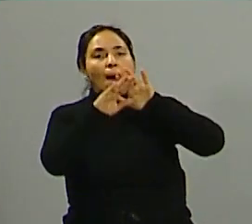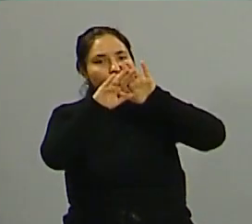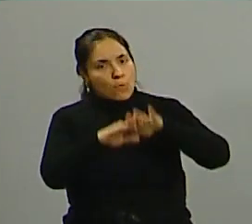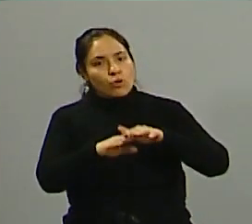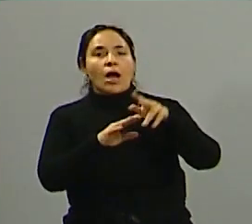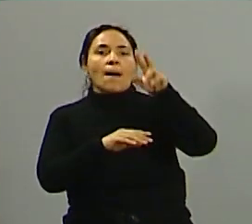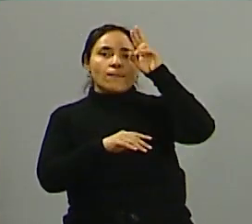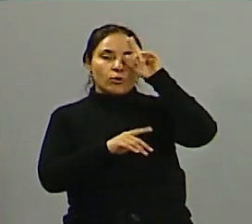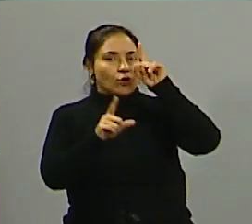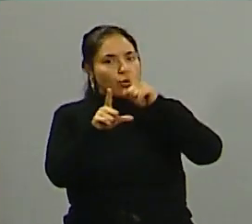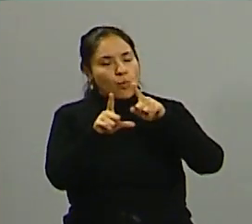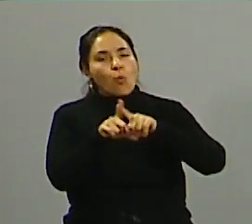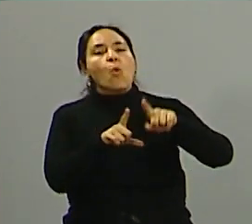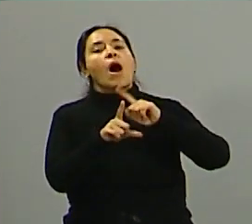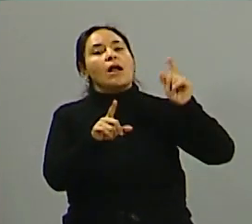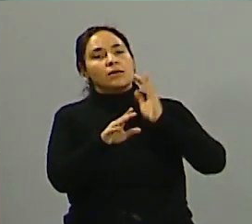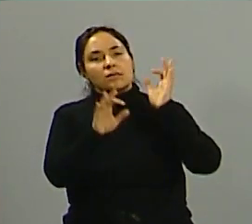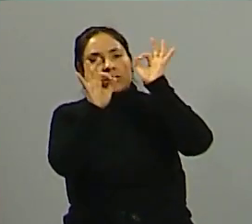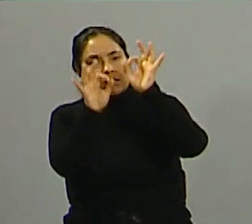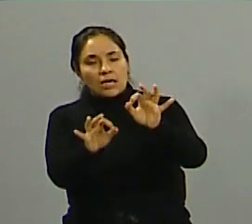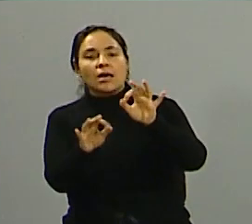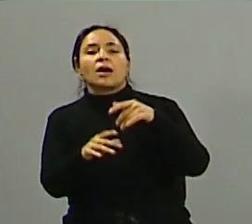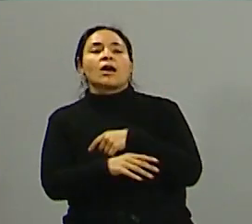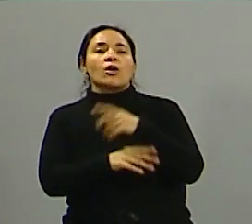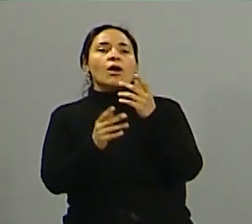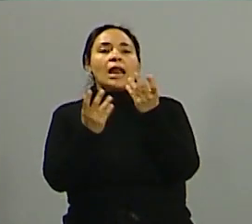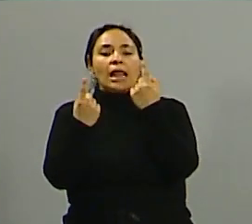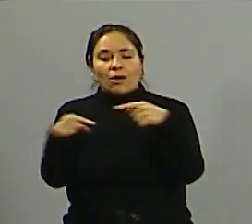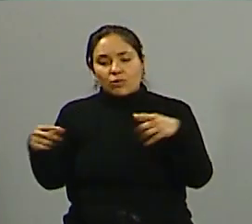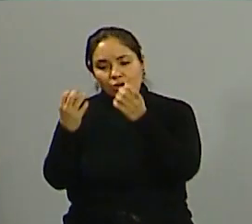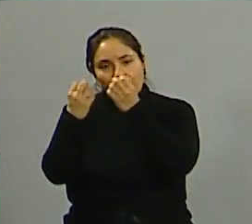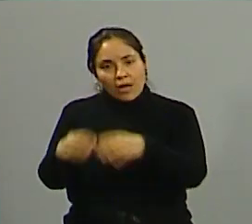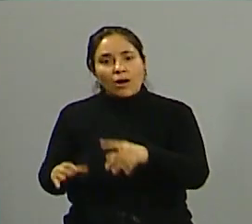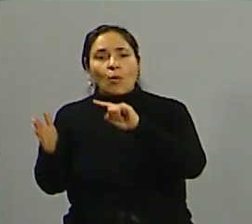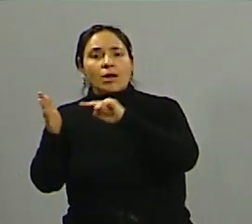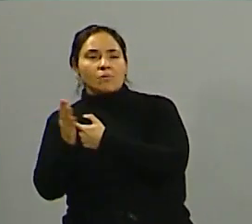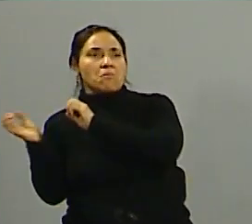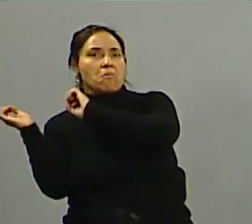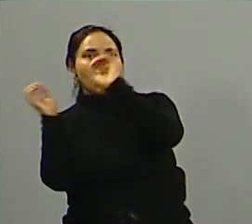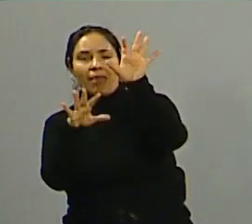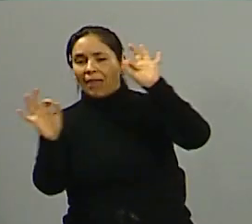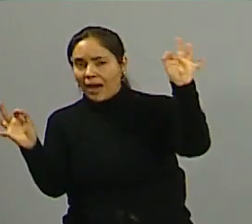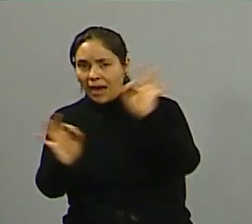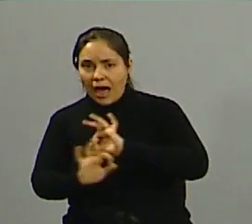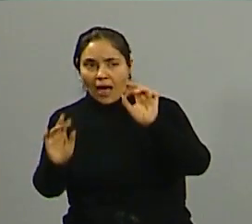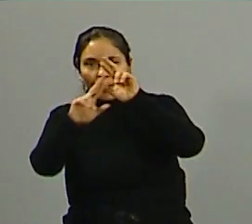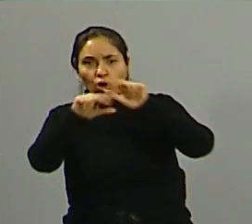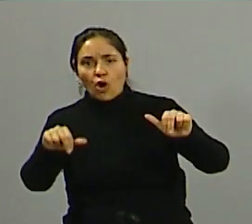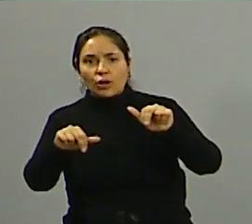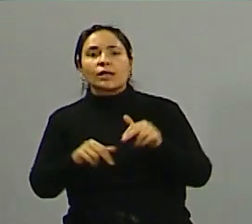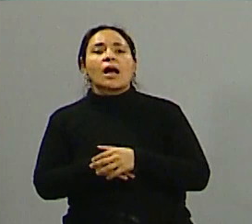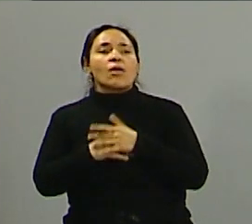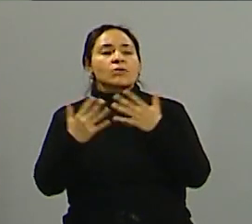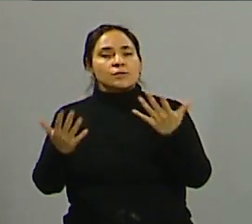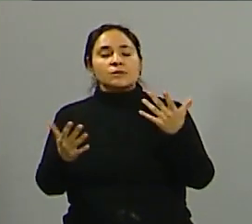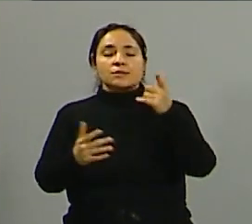pasa lo mismo. O'Higgins se queda sin recursos, de Buenos Aires ni hablar, ya nada, no le mandaba nada.